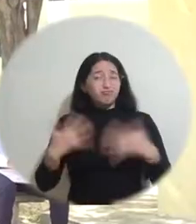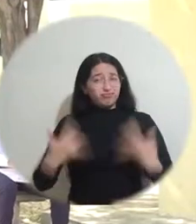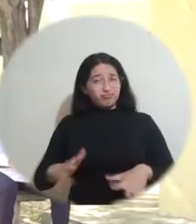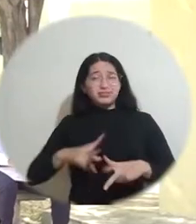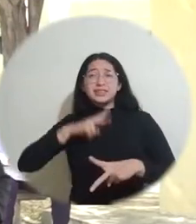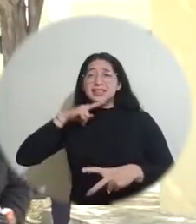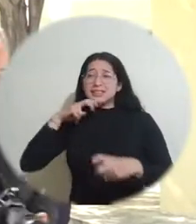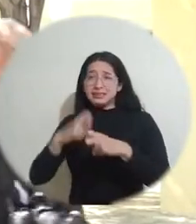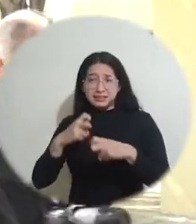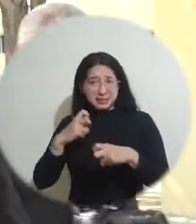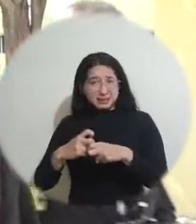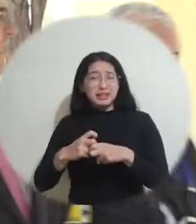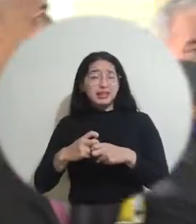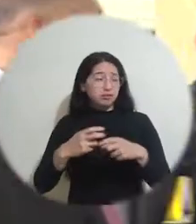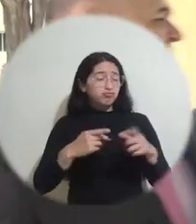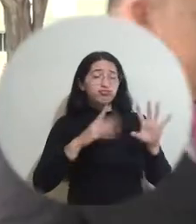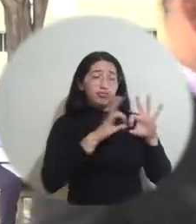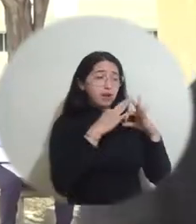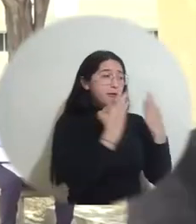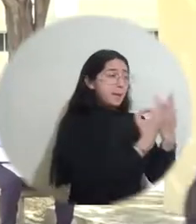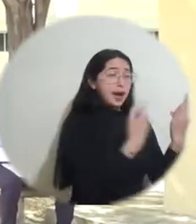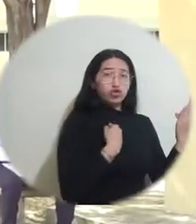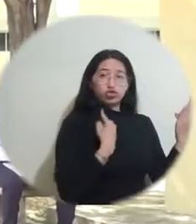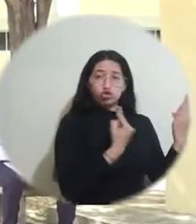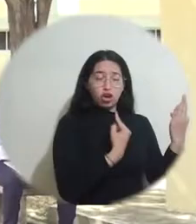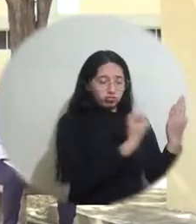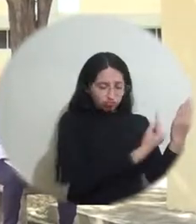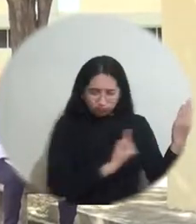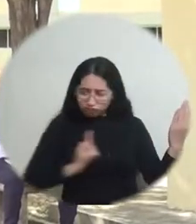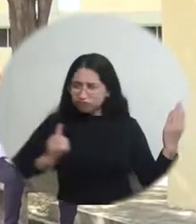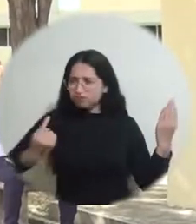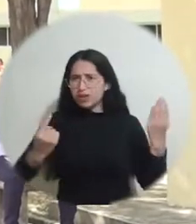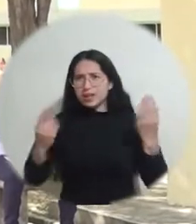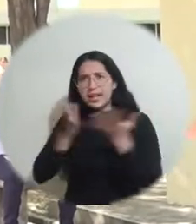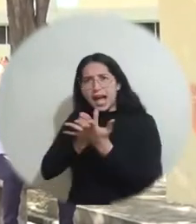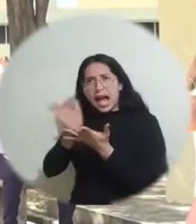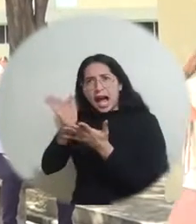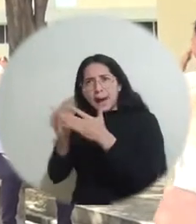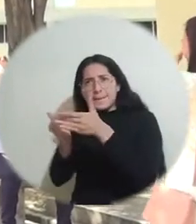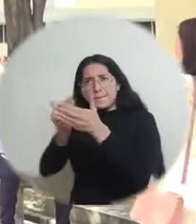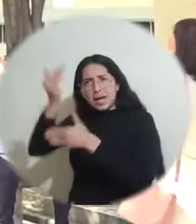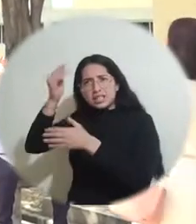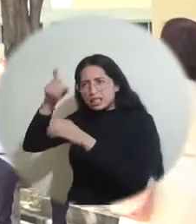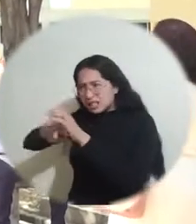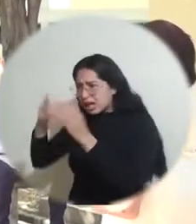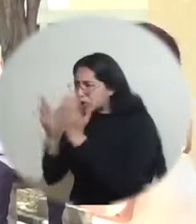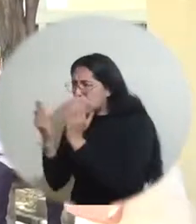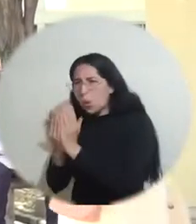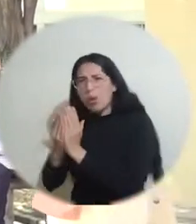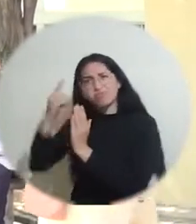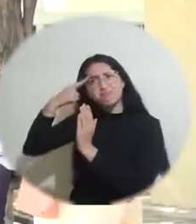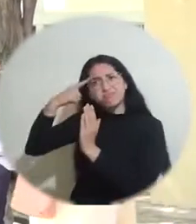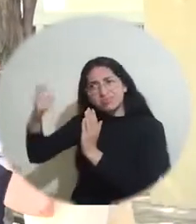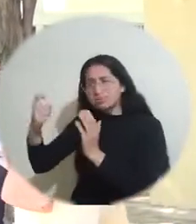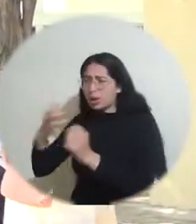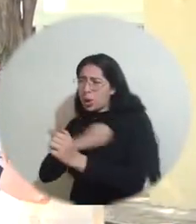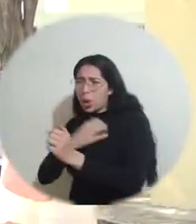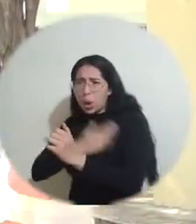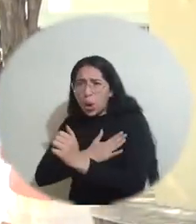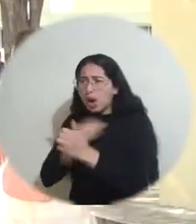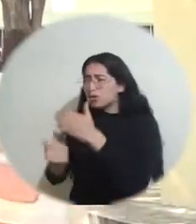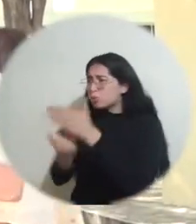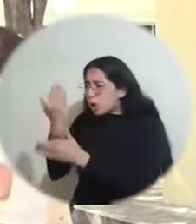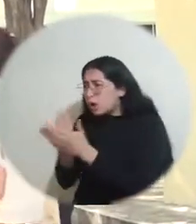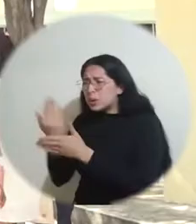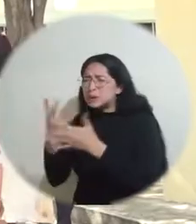Muy difícil salir del seno de la familia a venir a afrontar una carrera, nuevos retos, nuevas oportunidades.